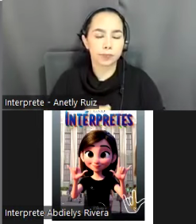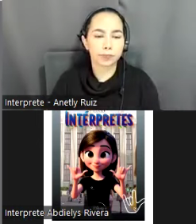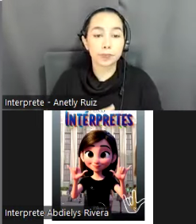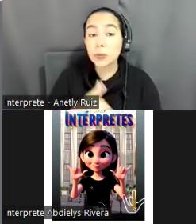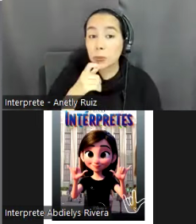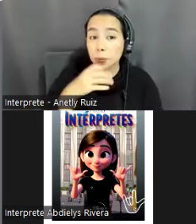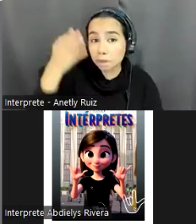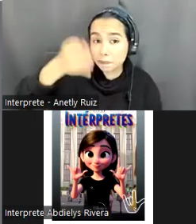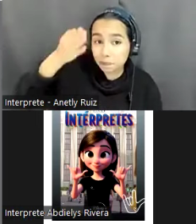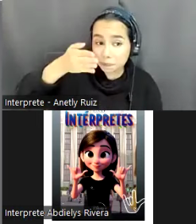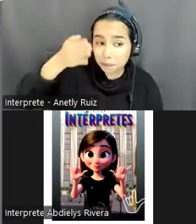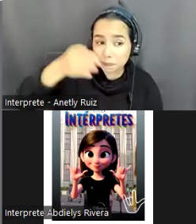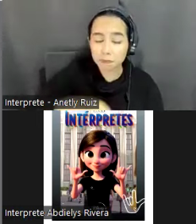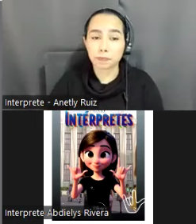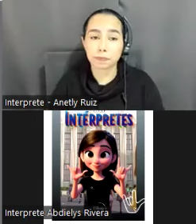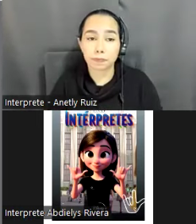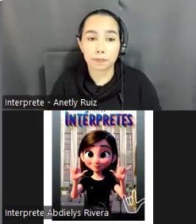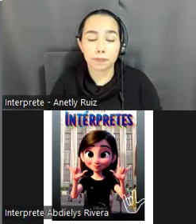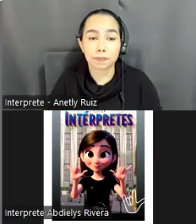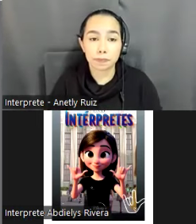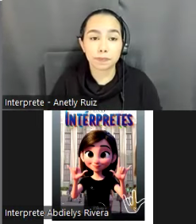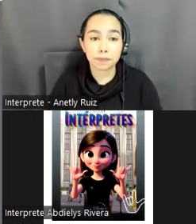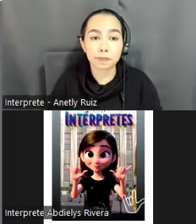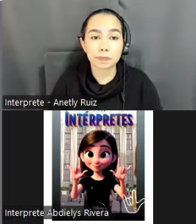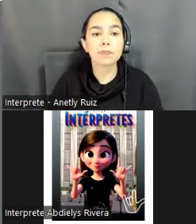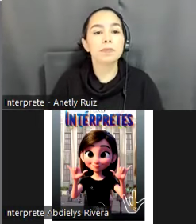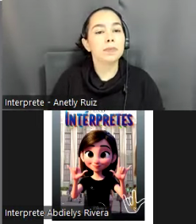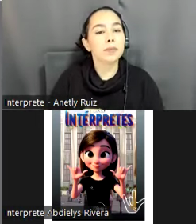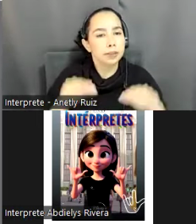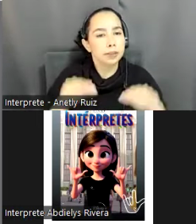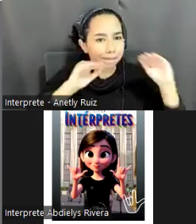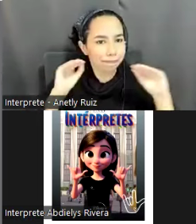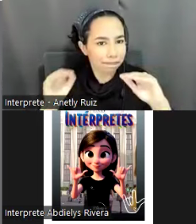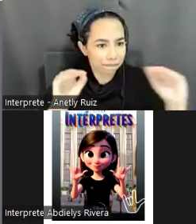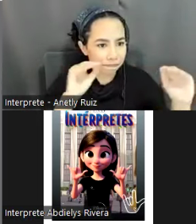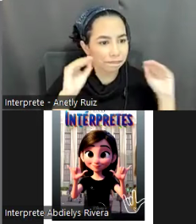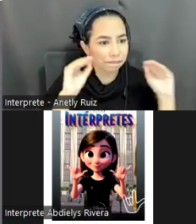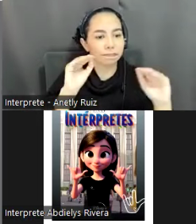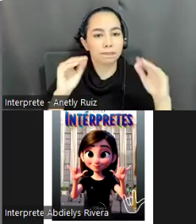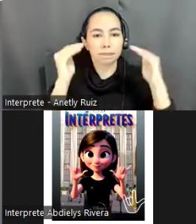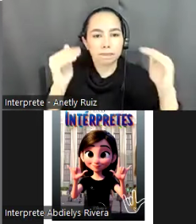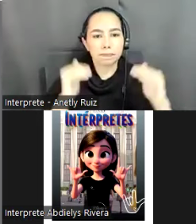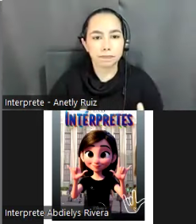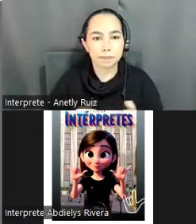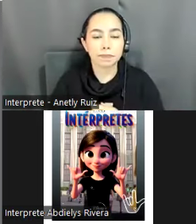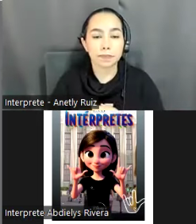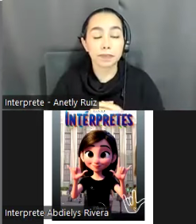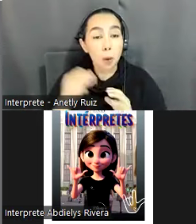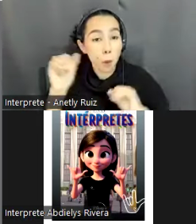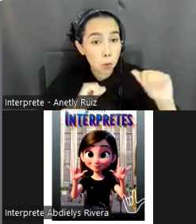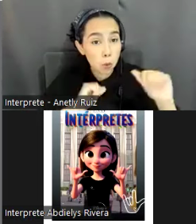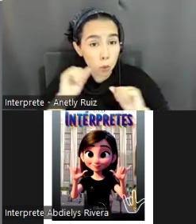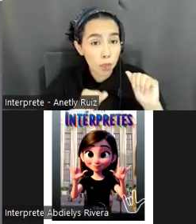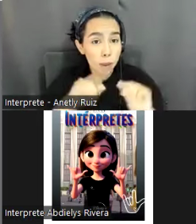didáctica que va a estar ofreciendo la experta en el tema que nos acompaña en el día de hoy. Tendremos una sección de dudas, una sesión de dudas y